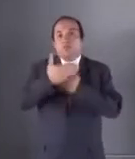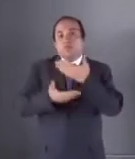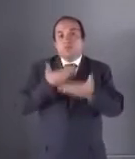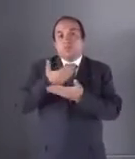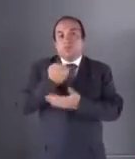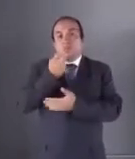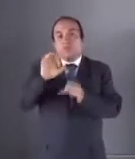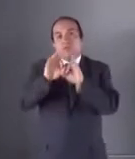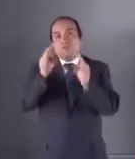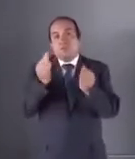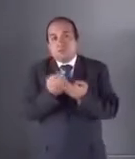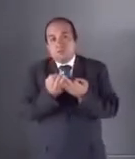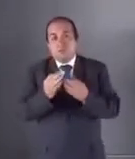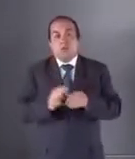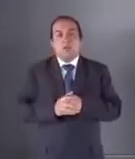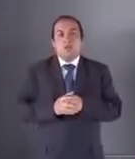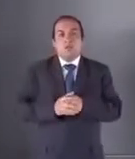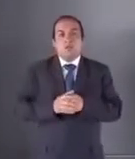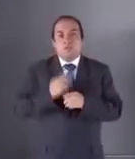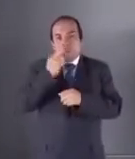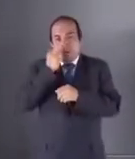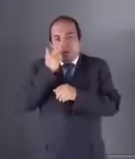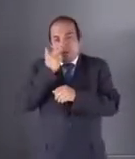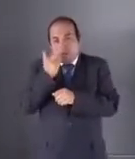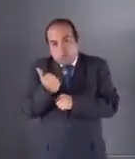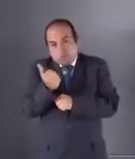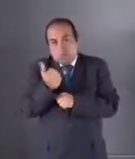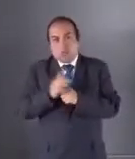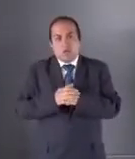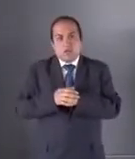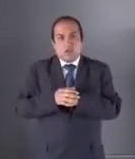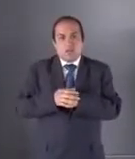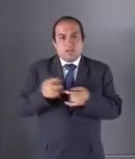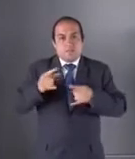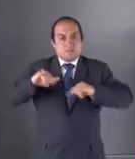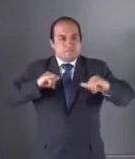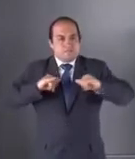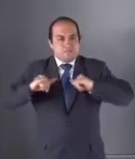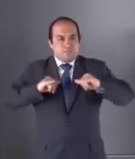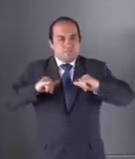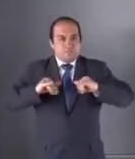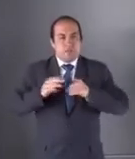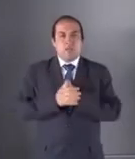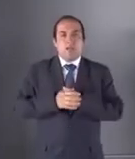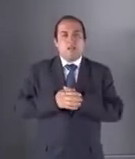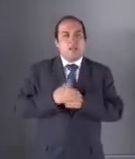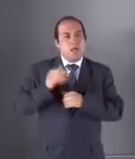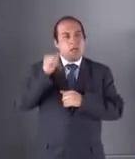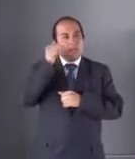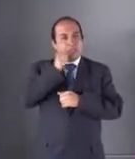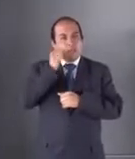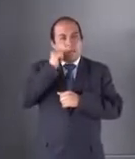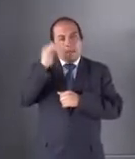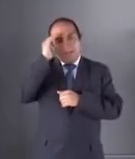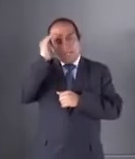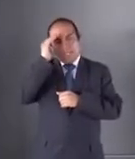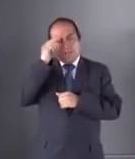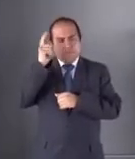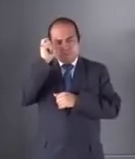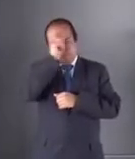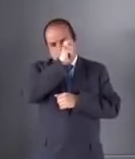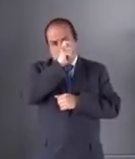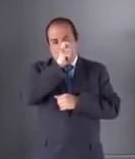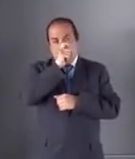naturaleza. Por razones orográficas, por razones de la traza urbana, siempre se había considerado muy difícil construir transporte